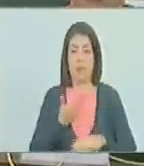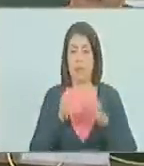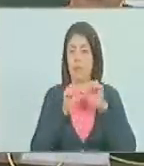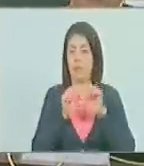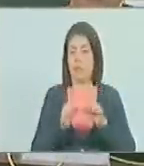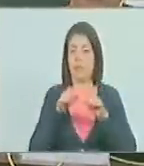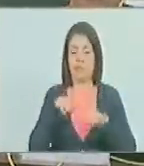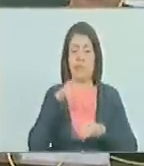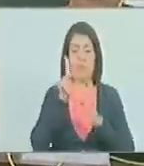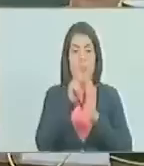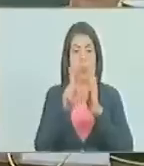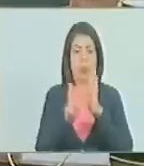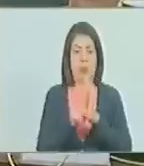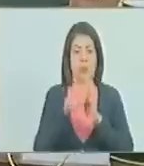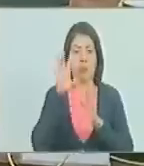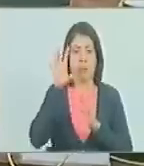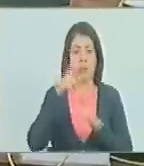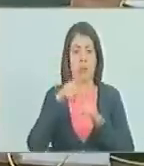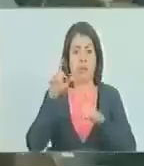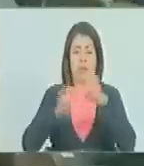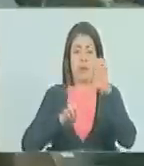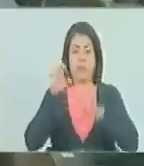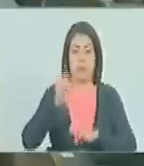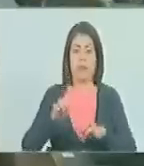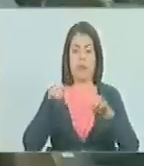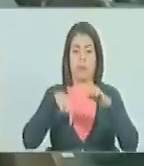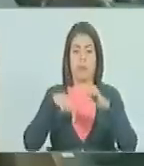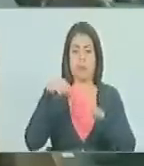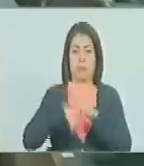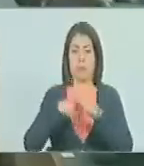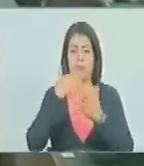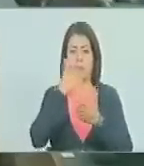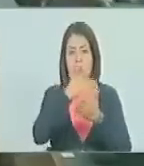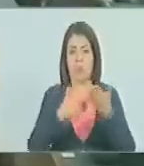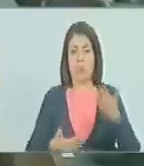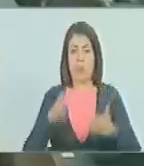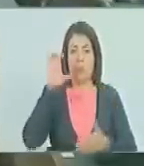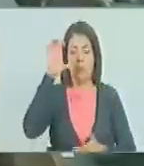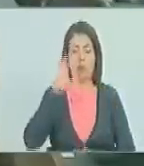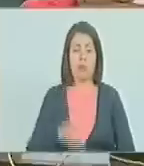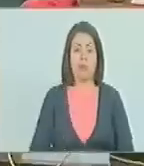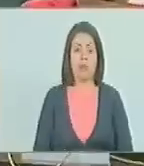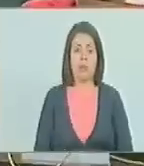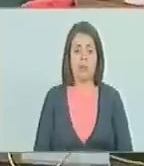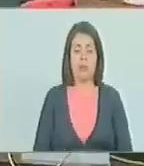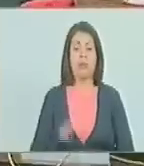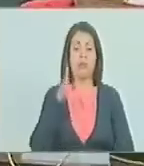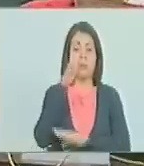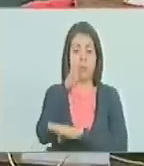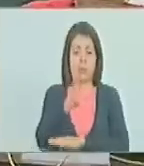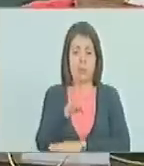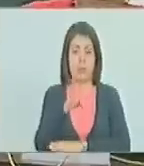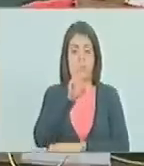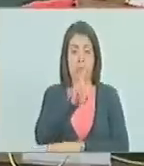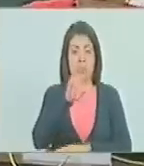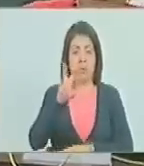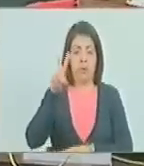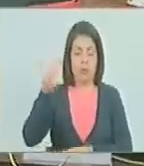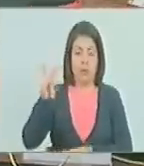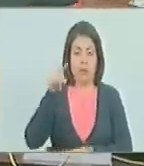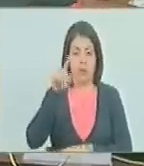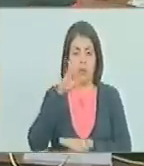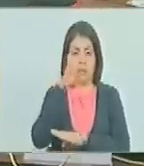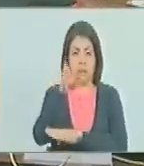llevar los problemas de la nación, analizarlos y hacer propuestas al país. Allá vamos, los ucevistas, las